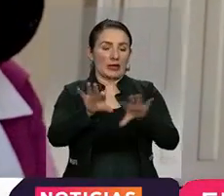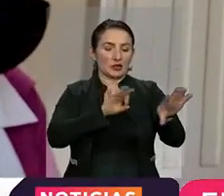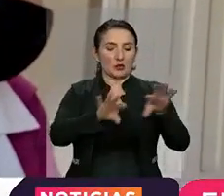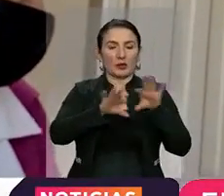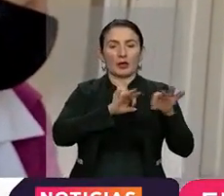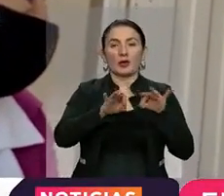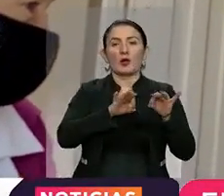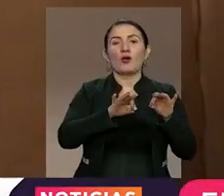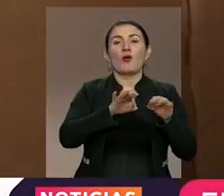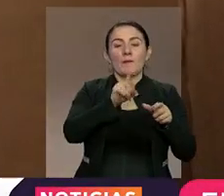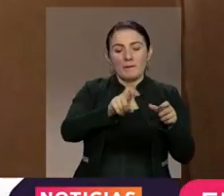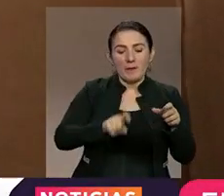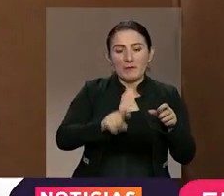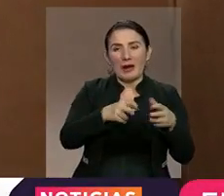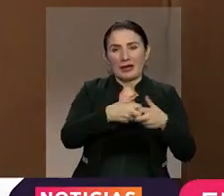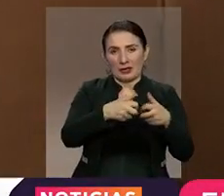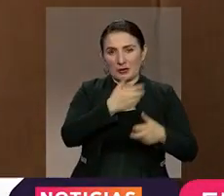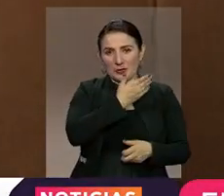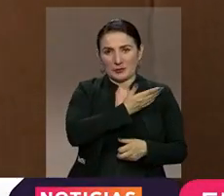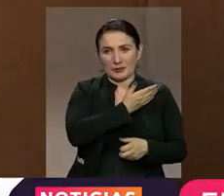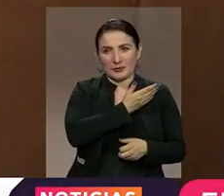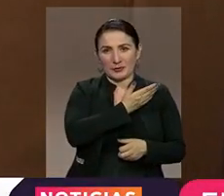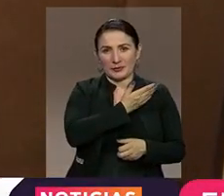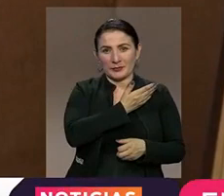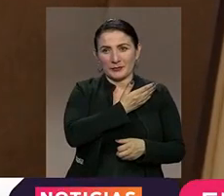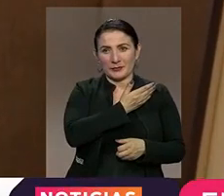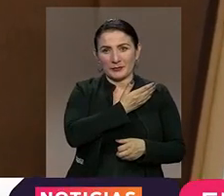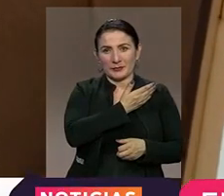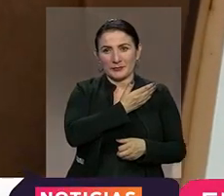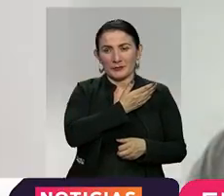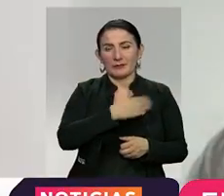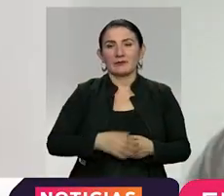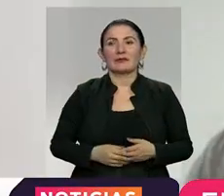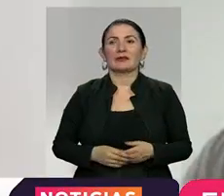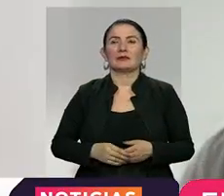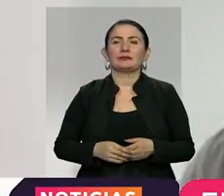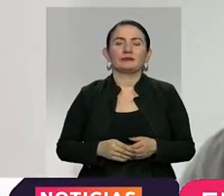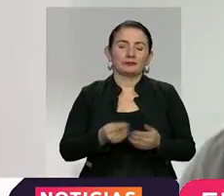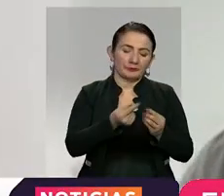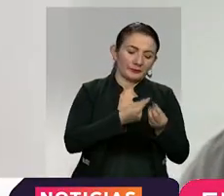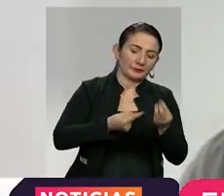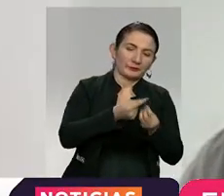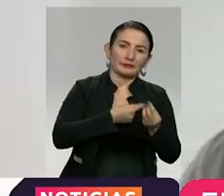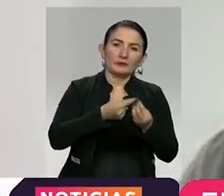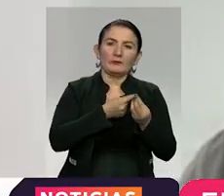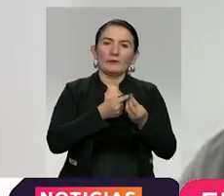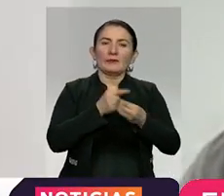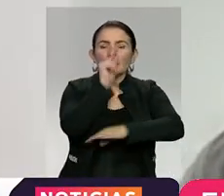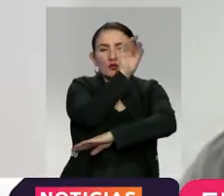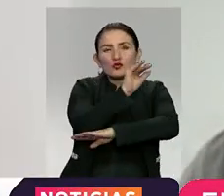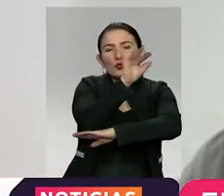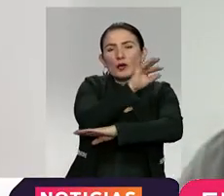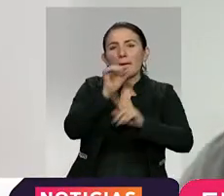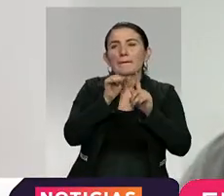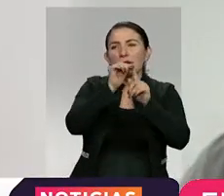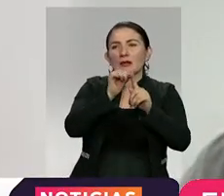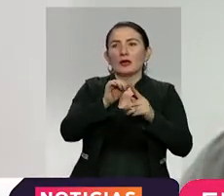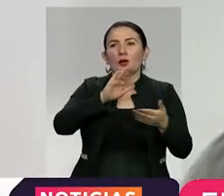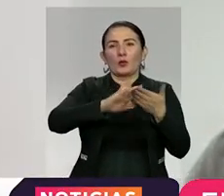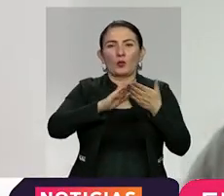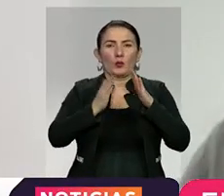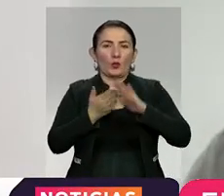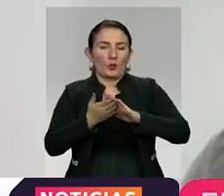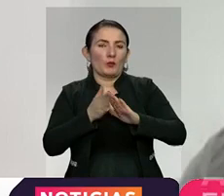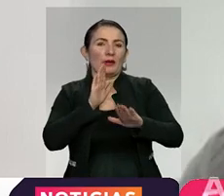a través del sistema de voto electrónico Votec, el cual utiliza tablets. Diseñamos un software específico para las juntas de acción